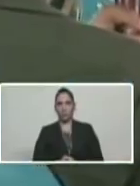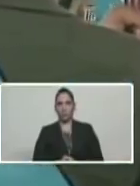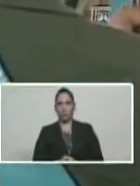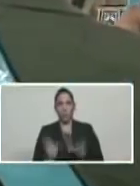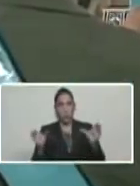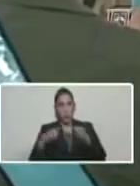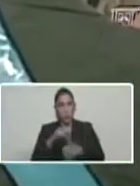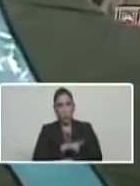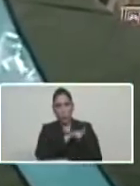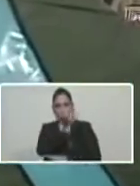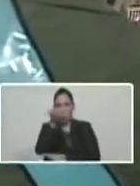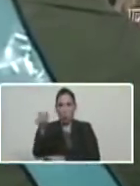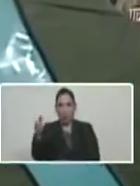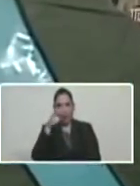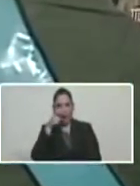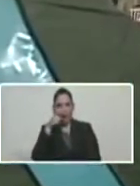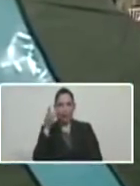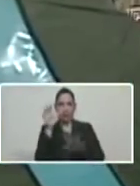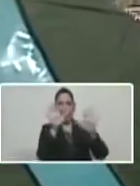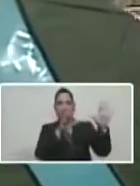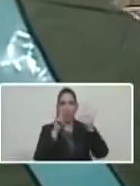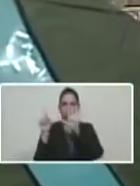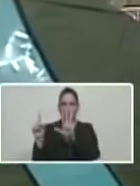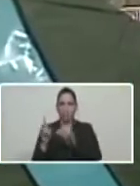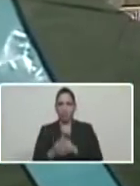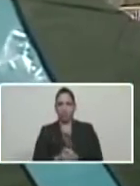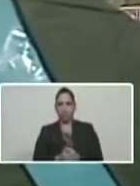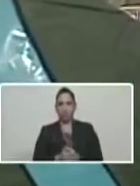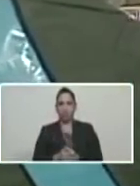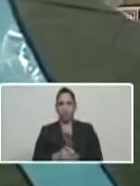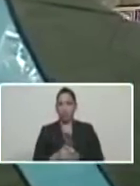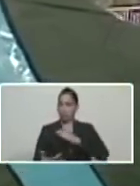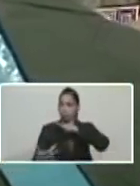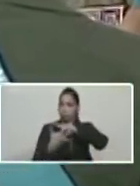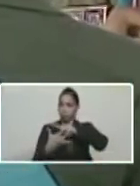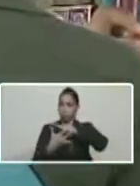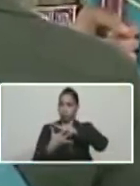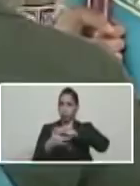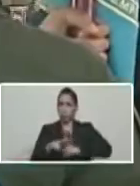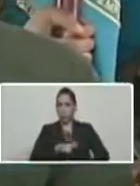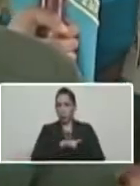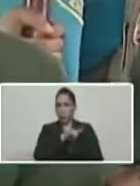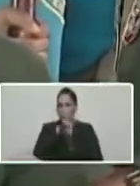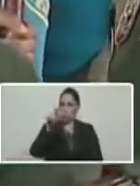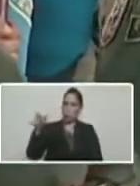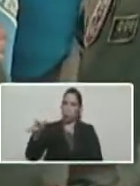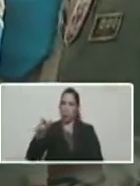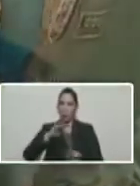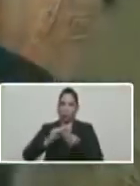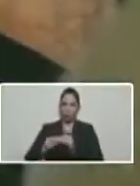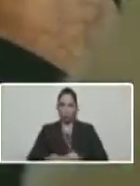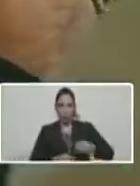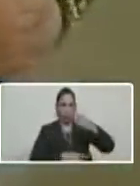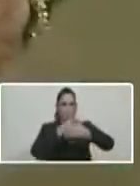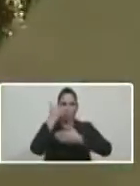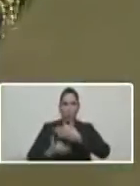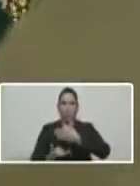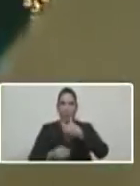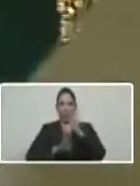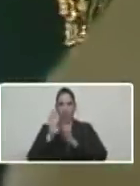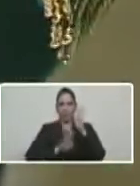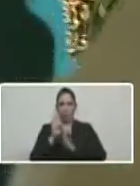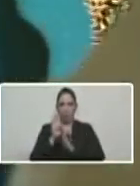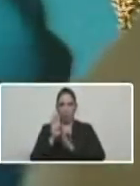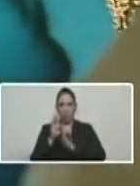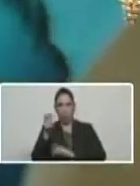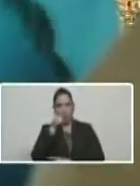Grupo Aéreo de Caza número 16 ha estado a la vanguardia tecnológicamente mediante la ejecución de proyectos que autosustentan el desarrollo de las